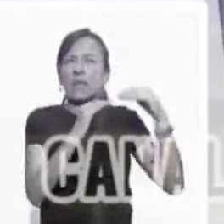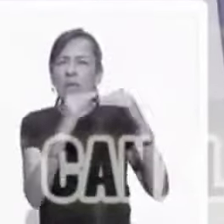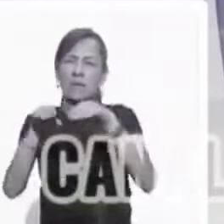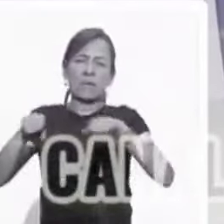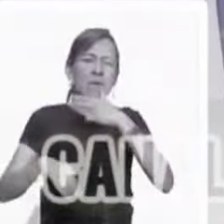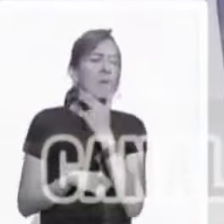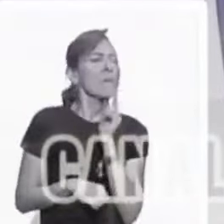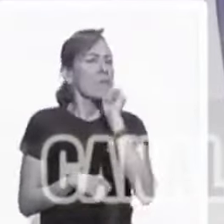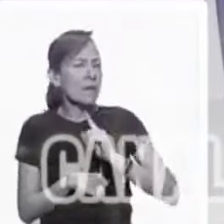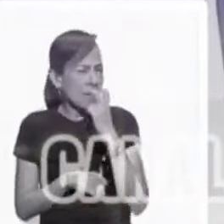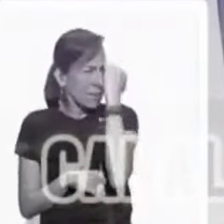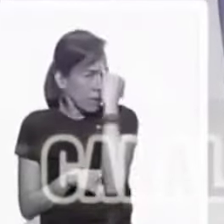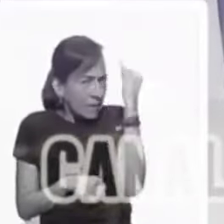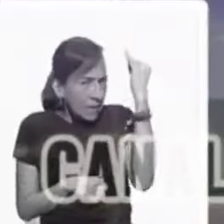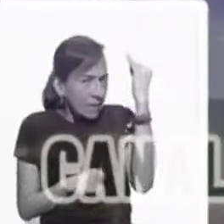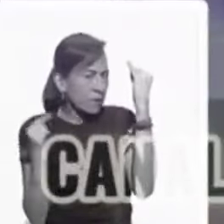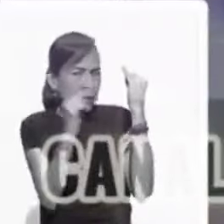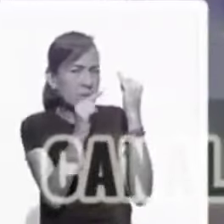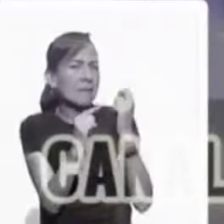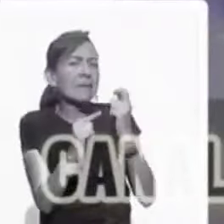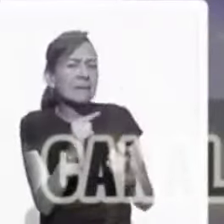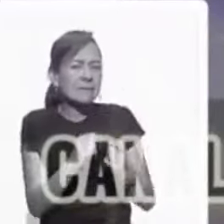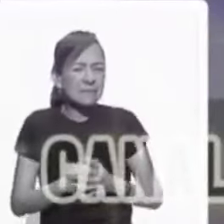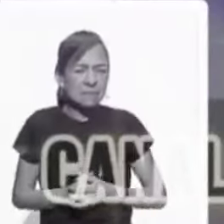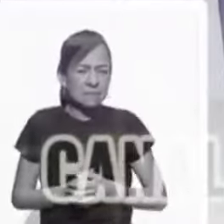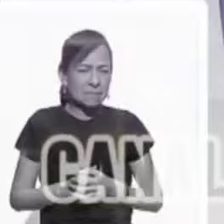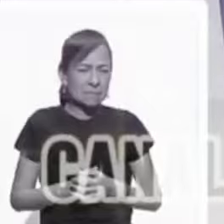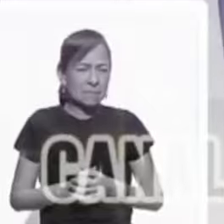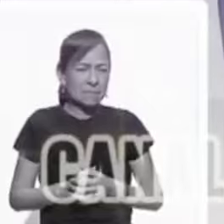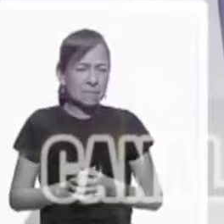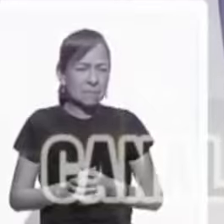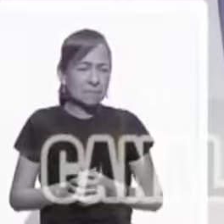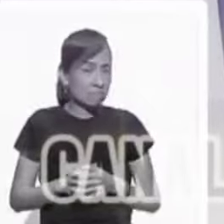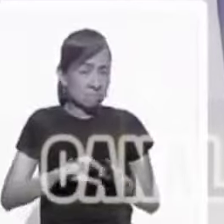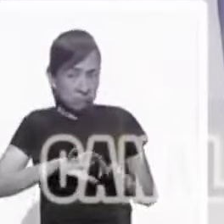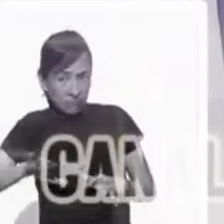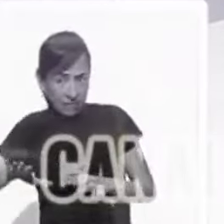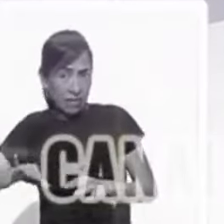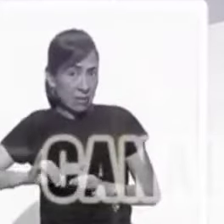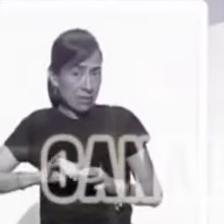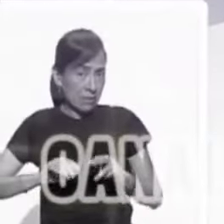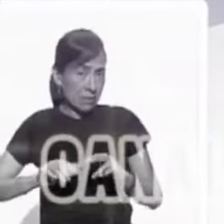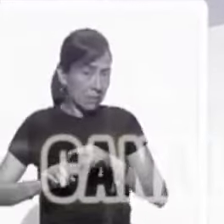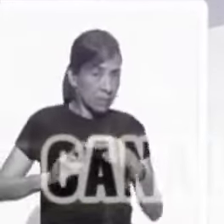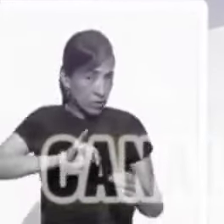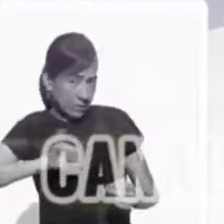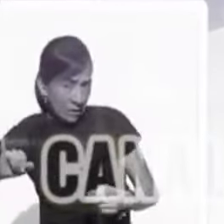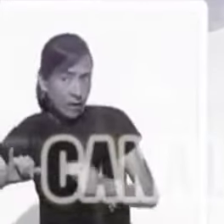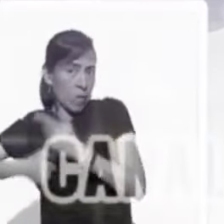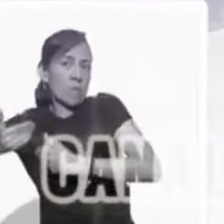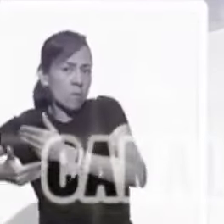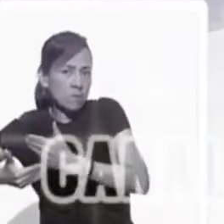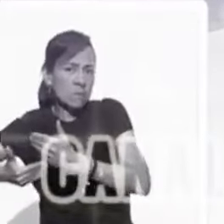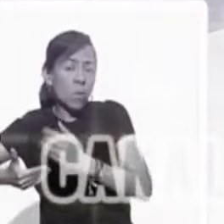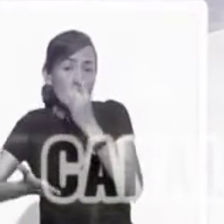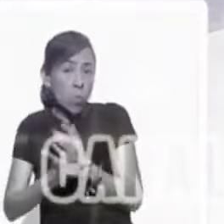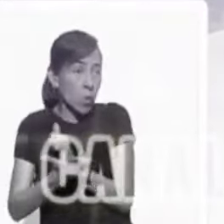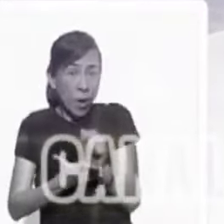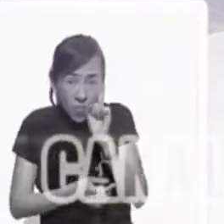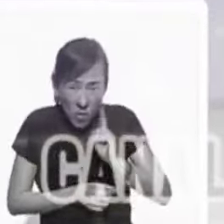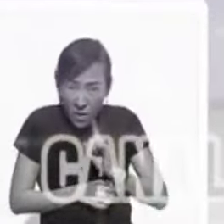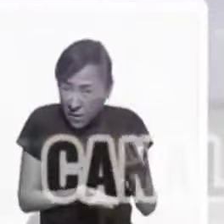anclado en una idea que va más allá estáa izquierda o este progresismo que también interpela a otras cosas no nada más al género no